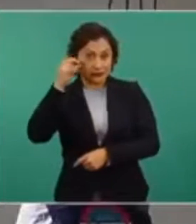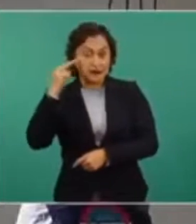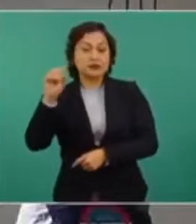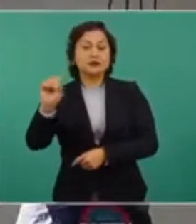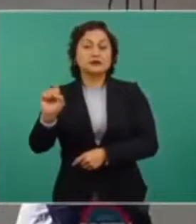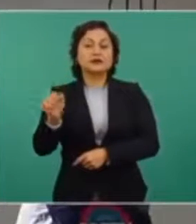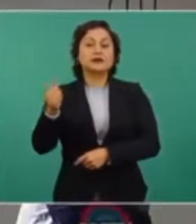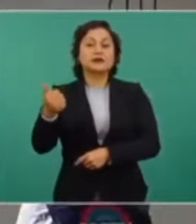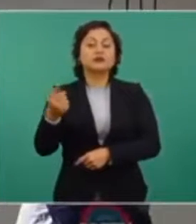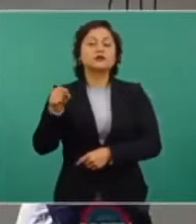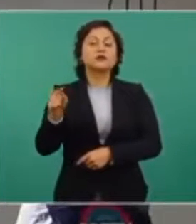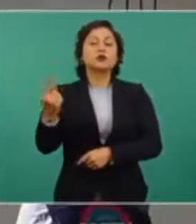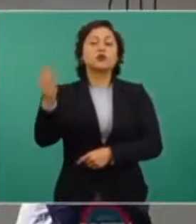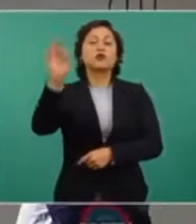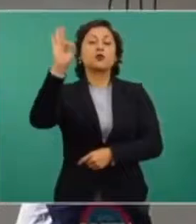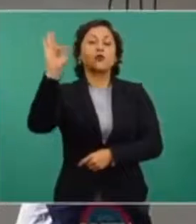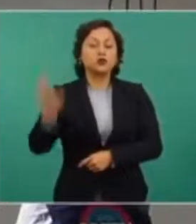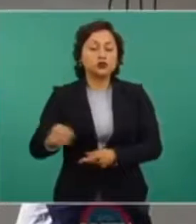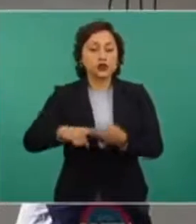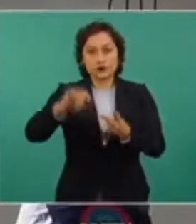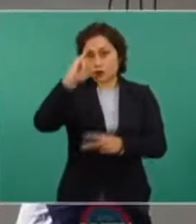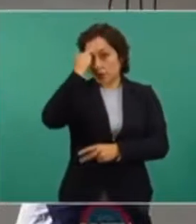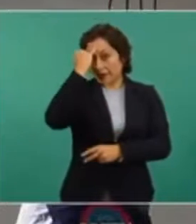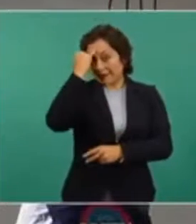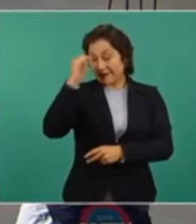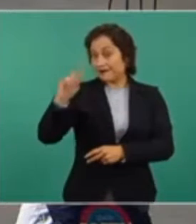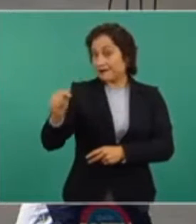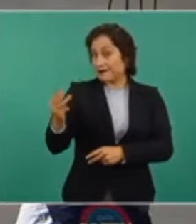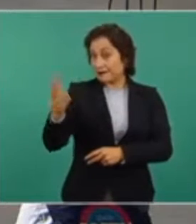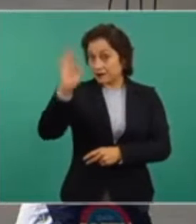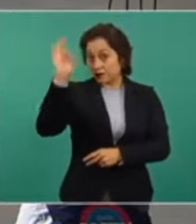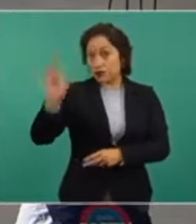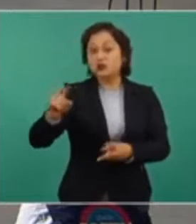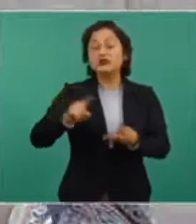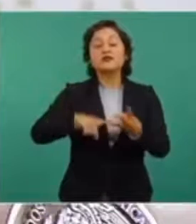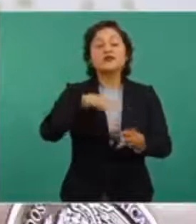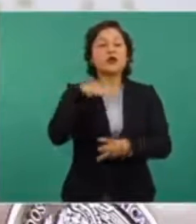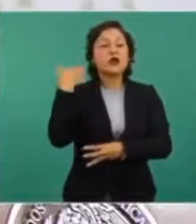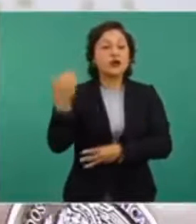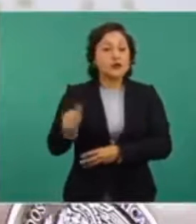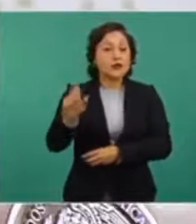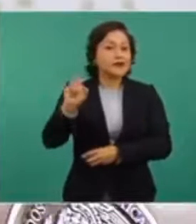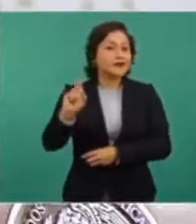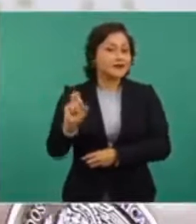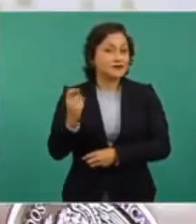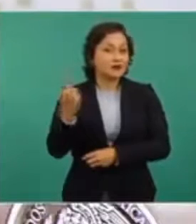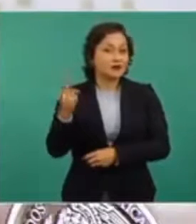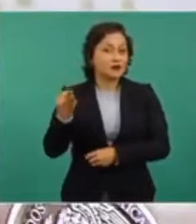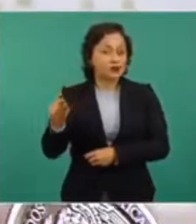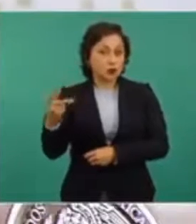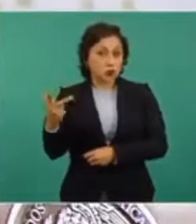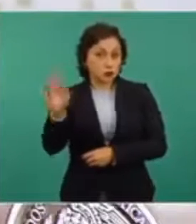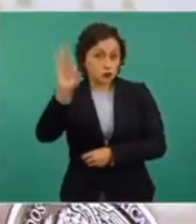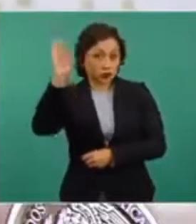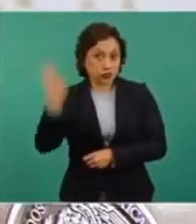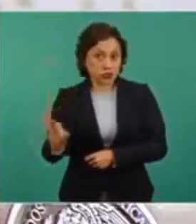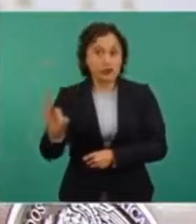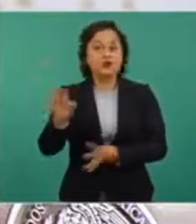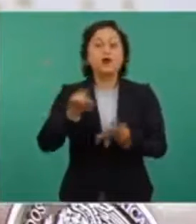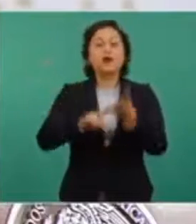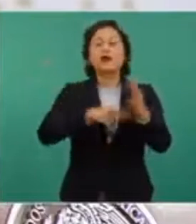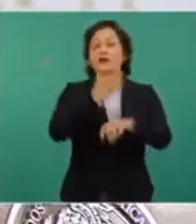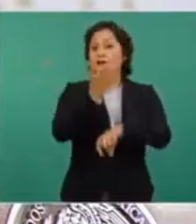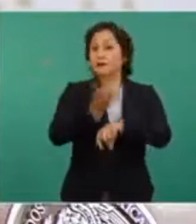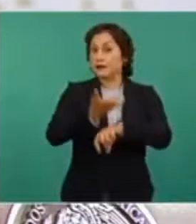66.1% del carbón, India del 73%, Alemania del 31.8% y